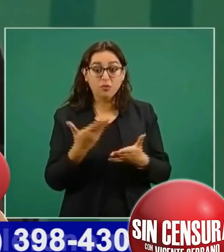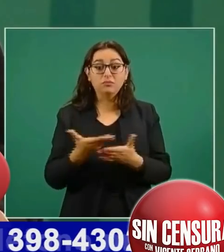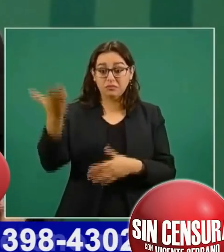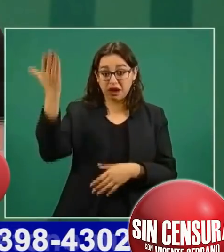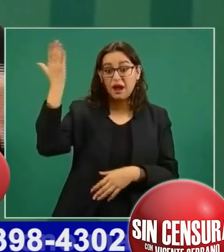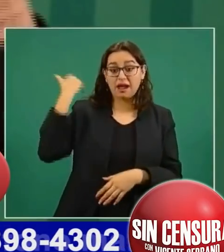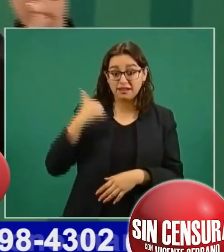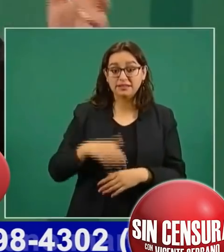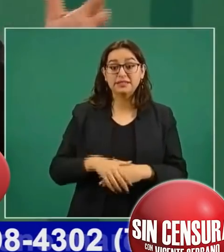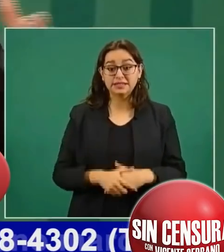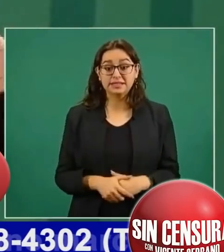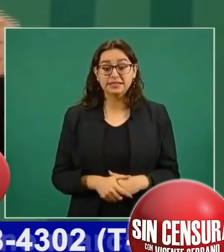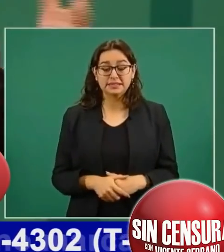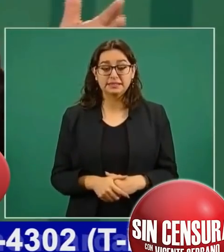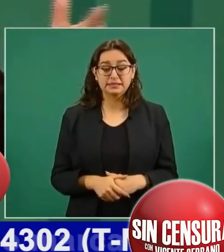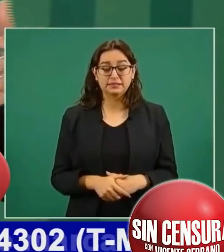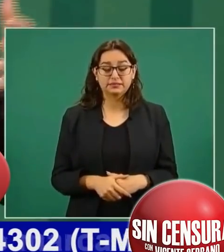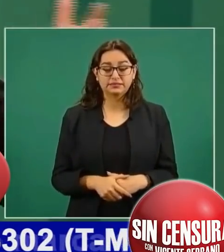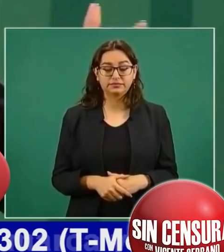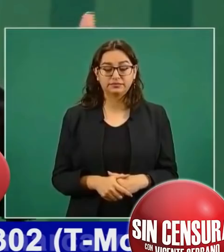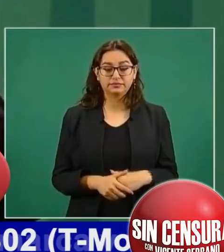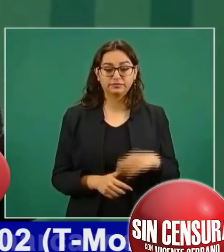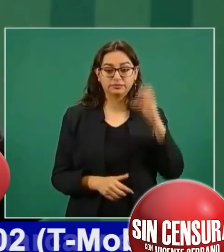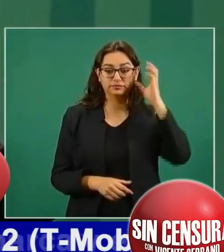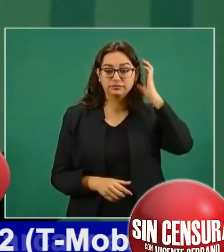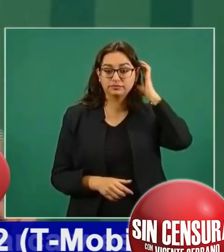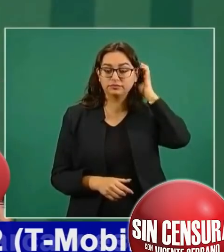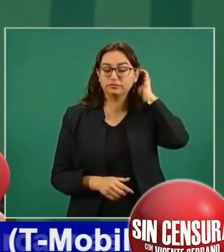pues hasta exhibían